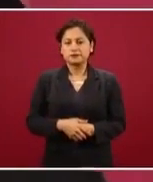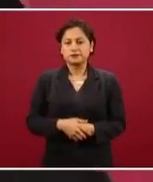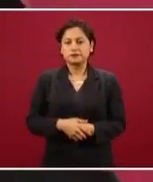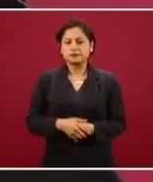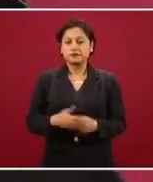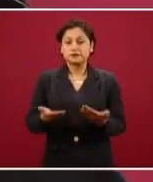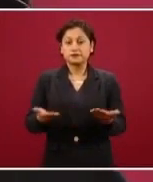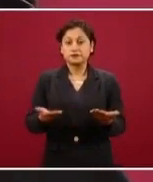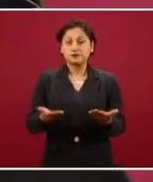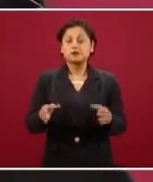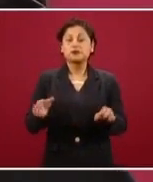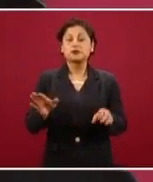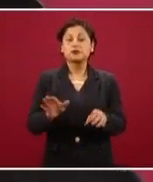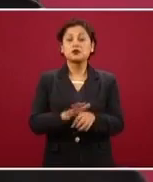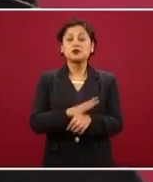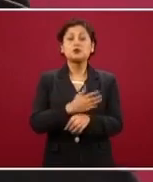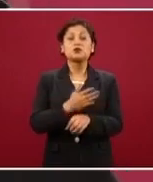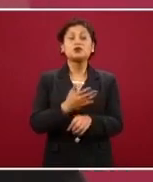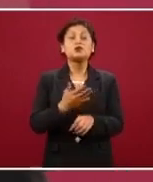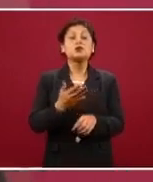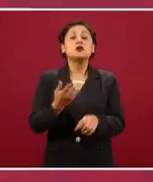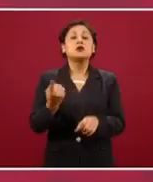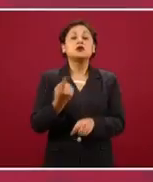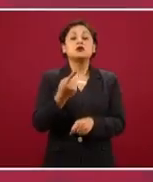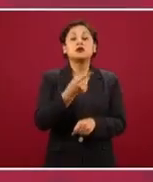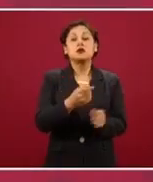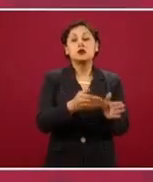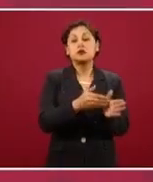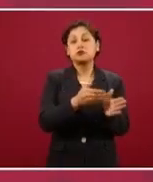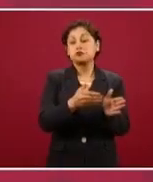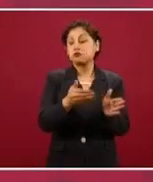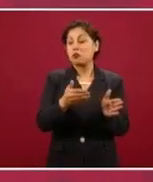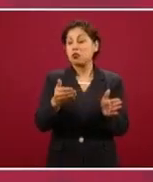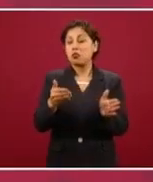pasó el tiempo, no solo no hubo justicia,